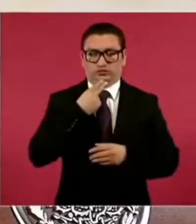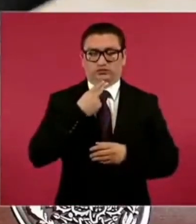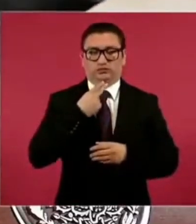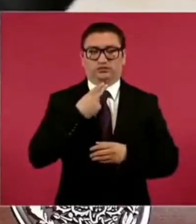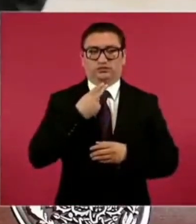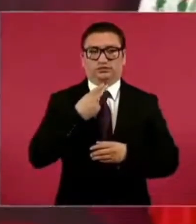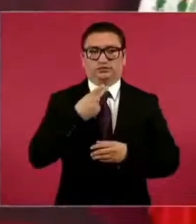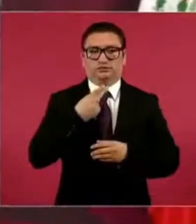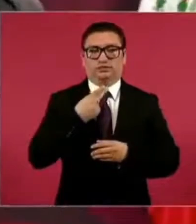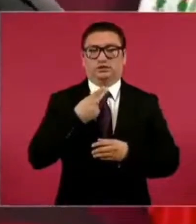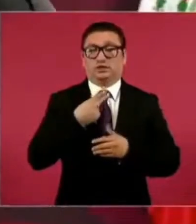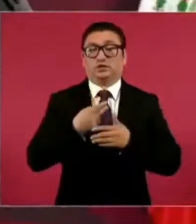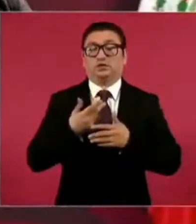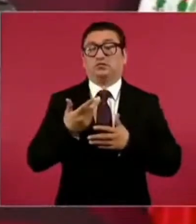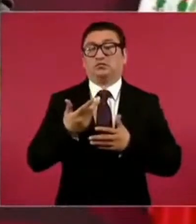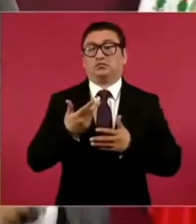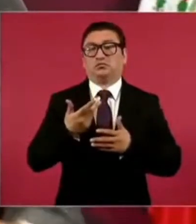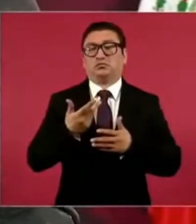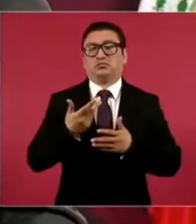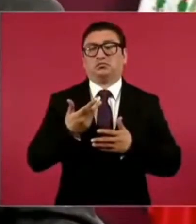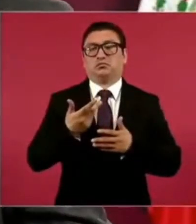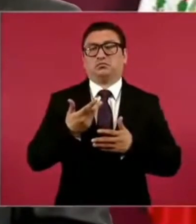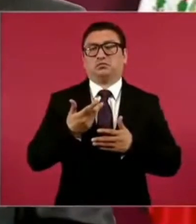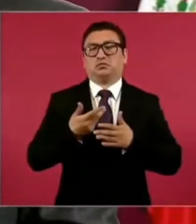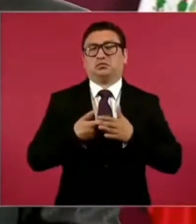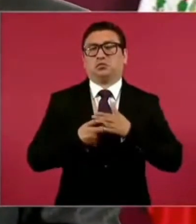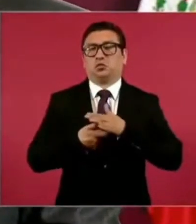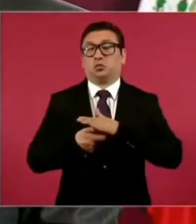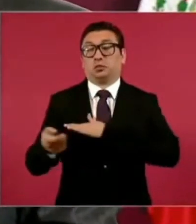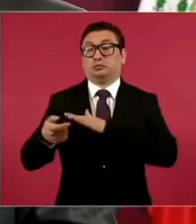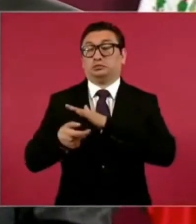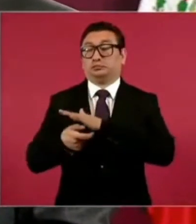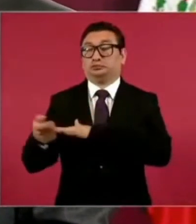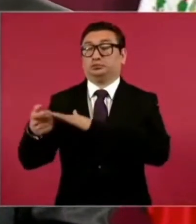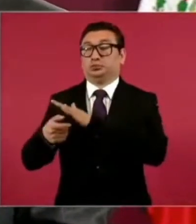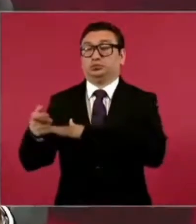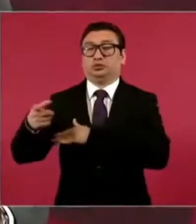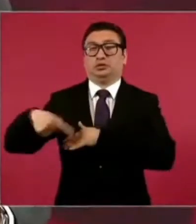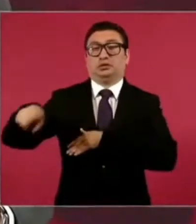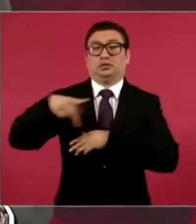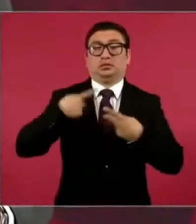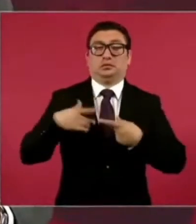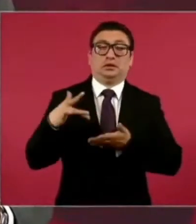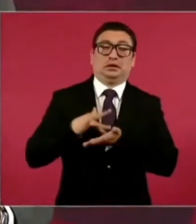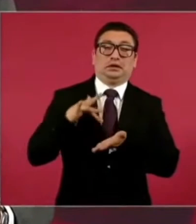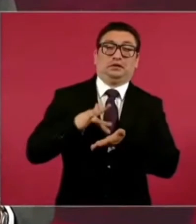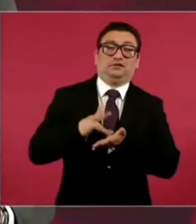y sin tener que estar comprando lealtades,